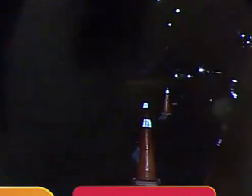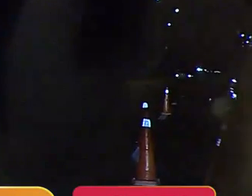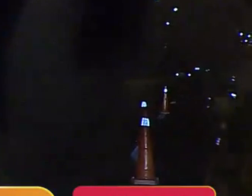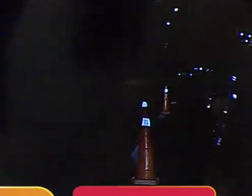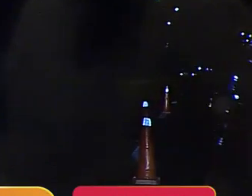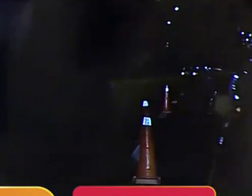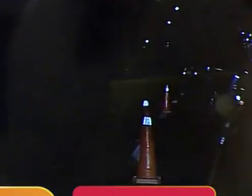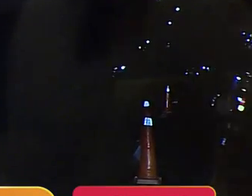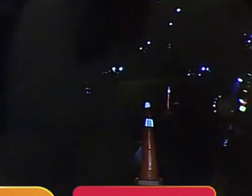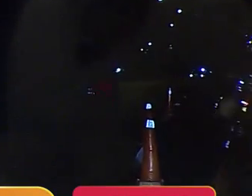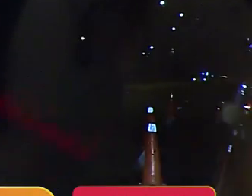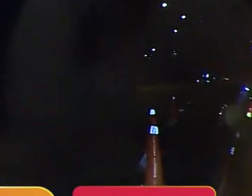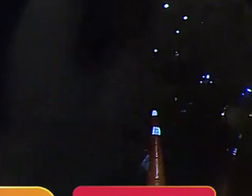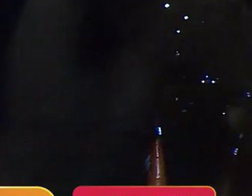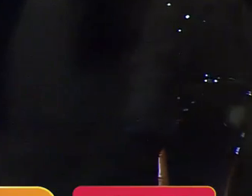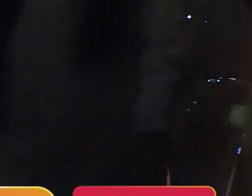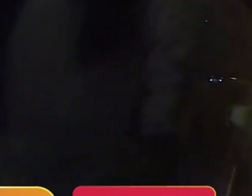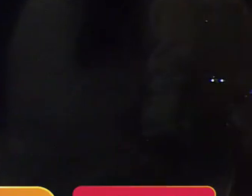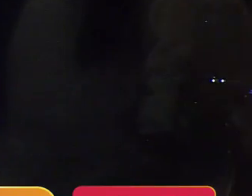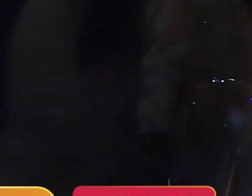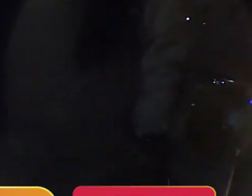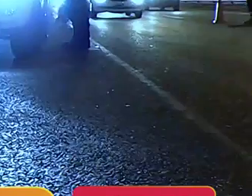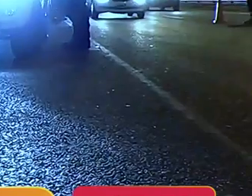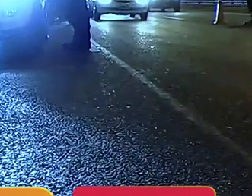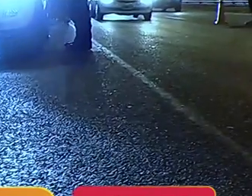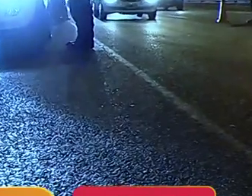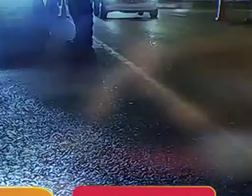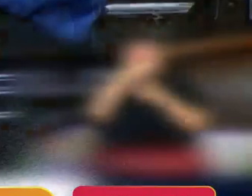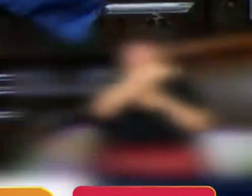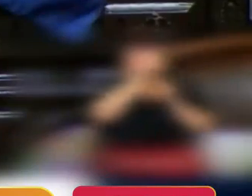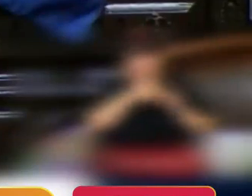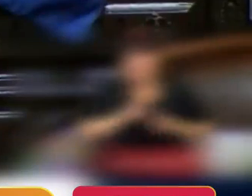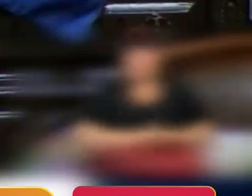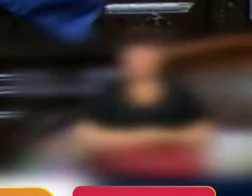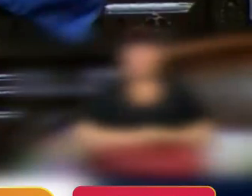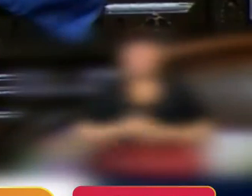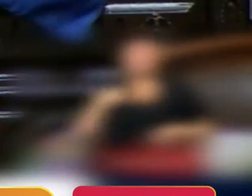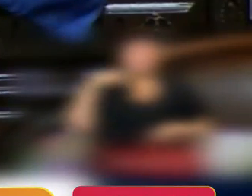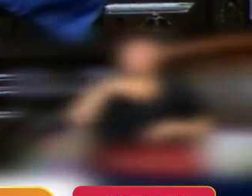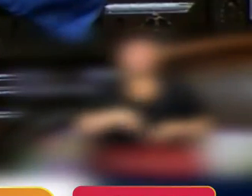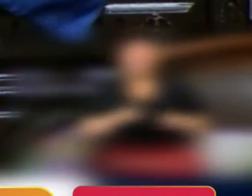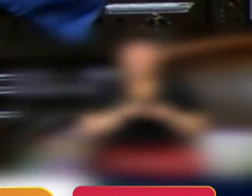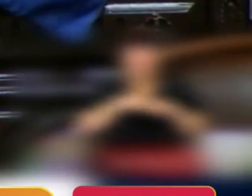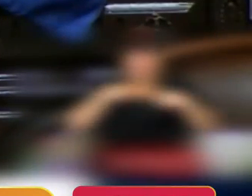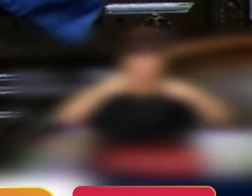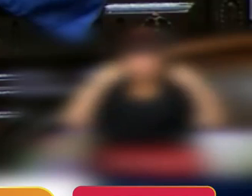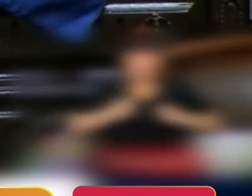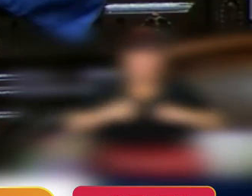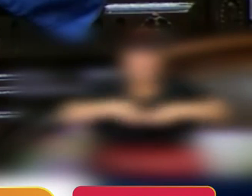iniciativa de la tolerancia cero en cuanto al alcohol al volante. Pero la verdad que vengo con mucha